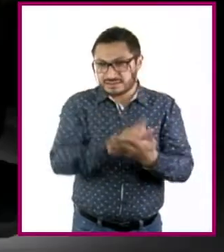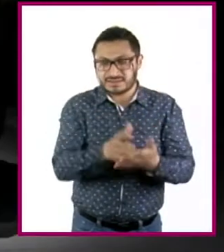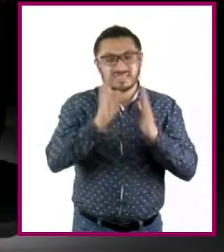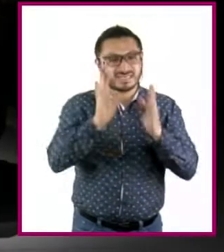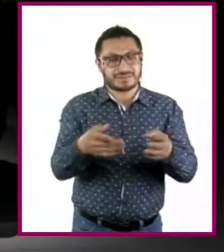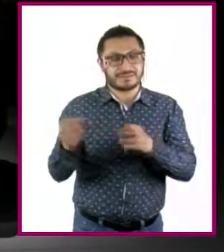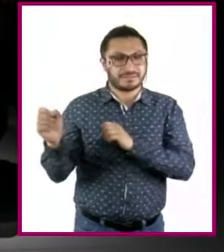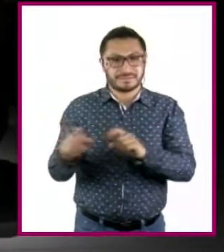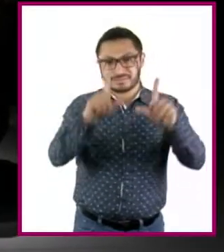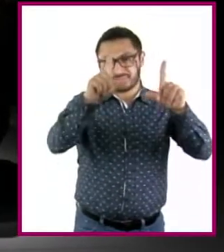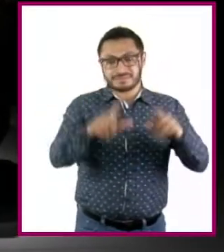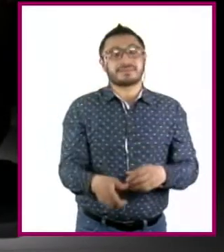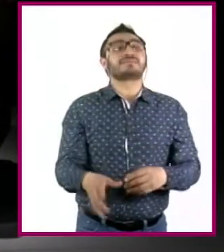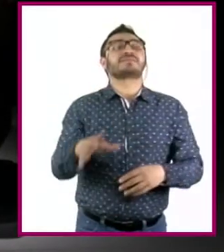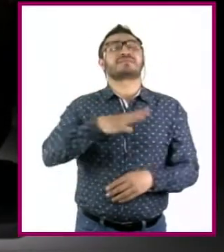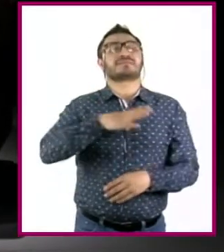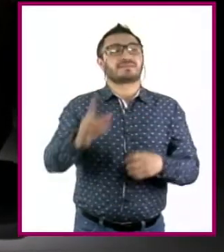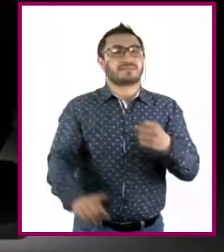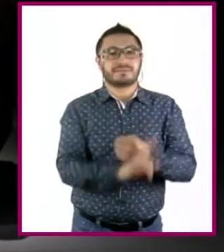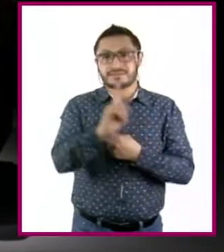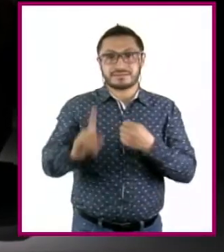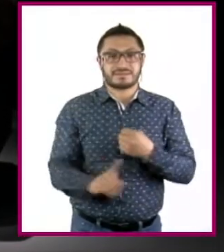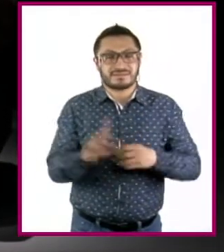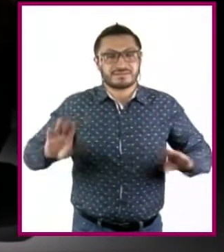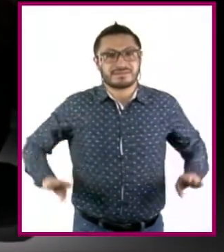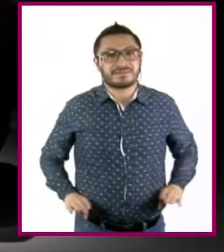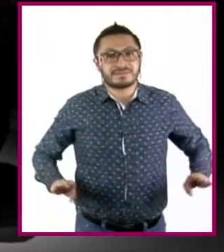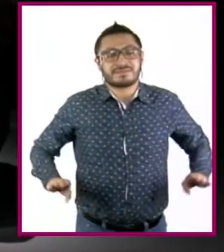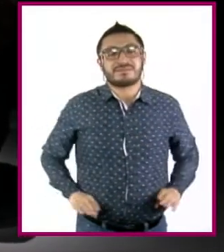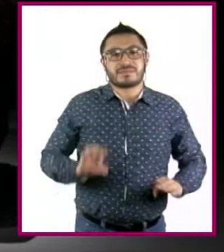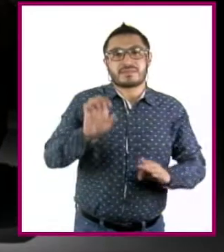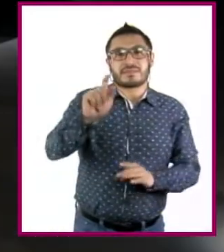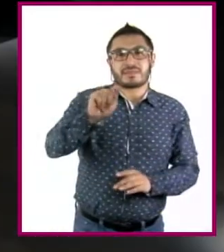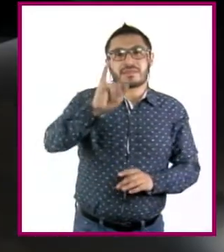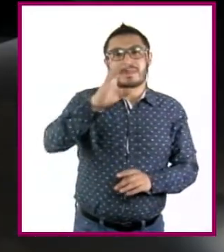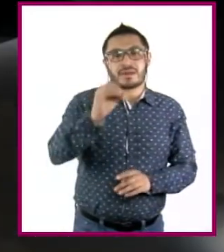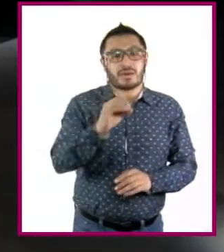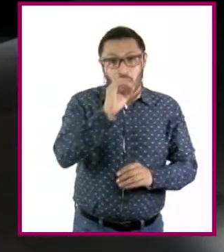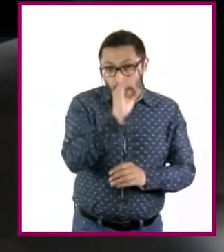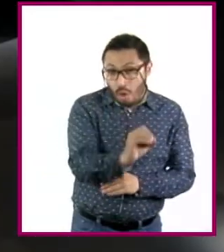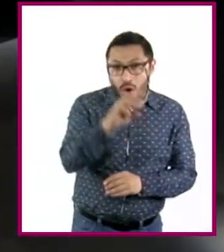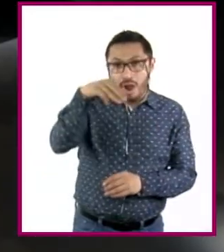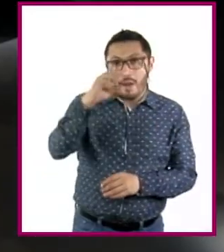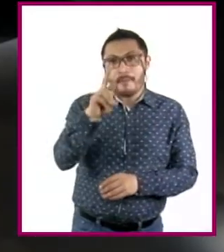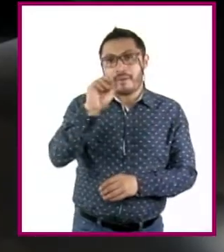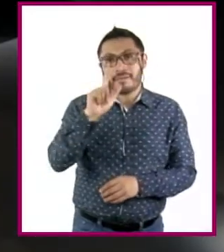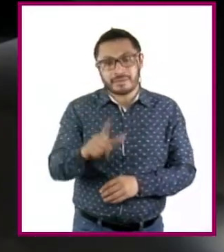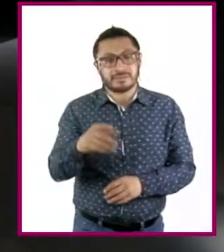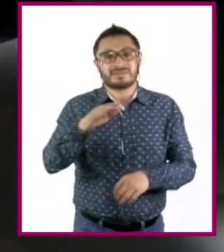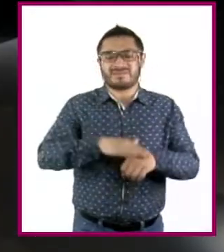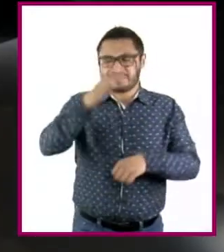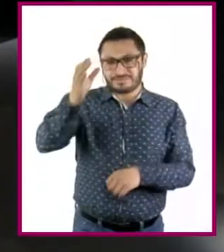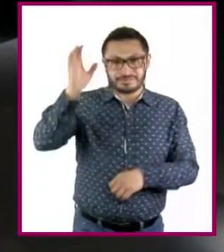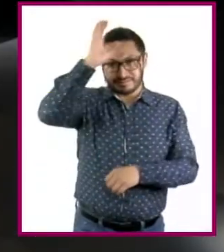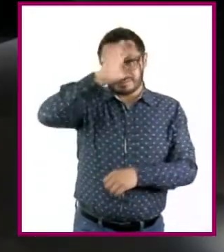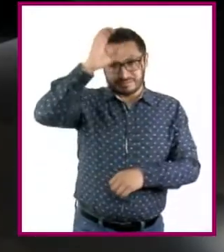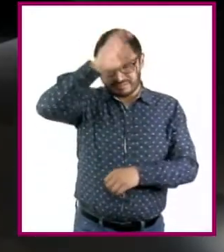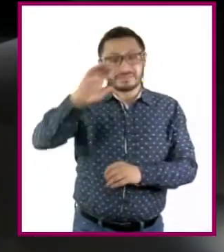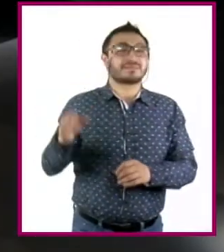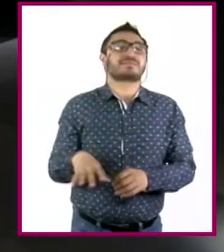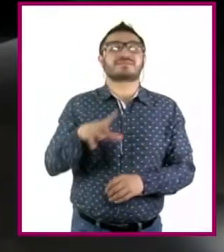anunciamos, emergen problemas de carácter ético o moral. Más allá de la ficción, una de las